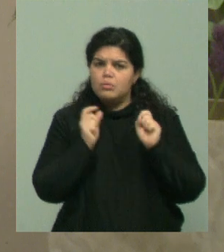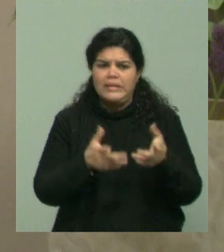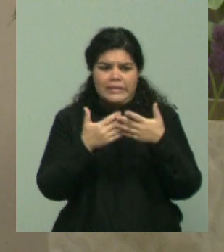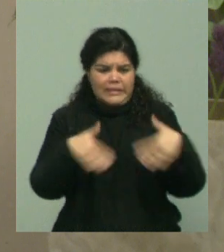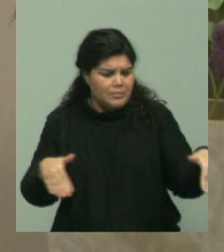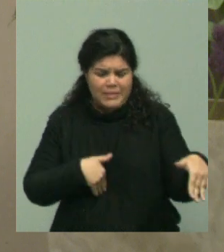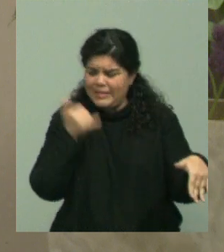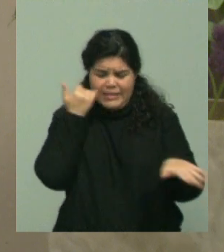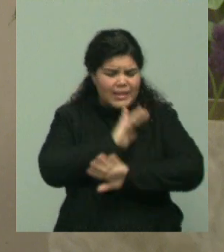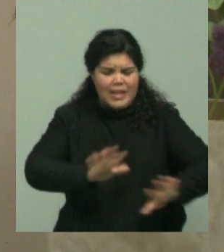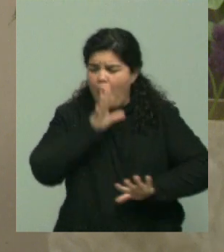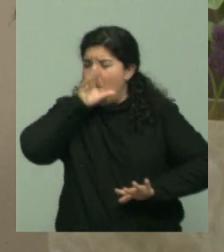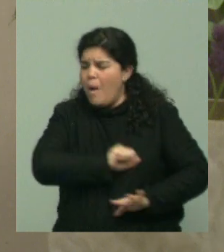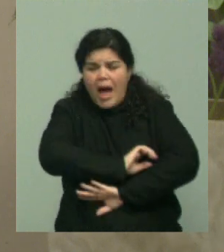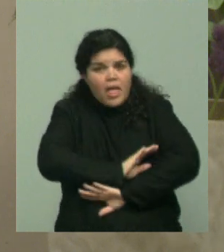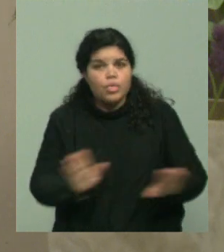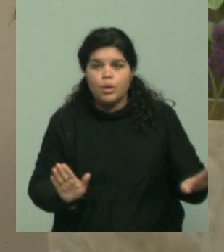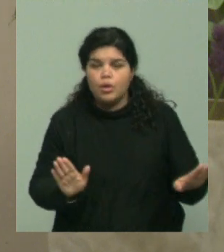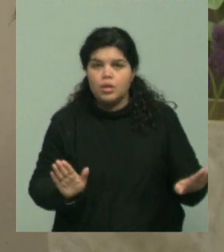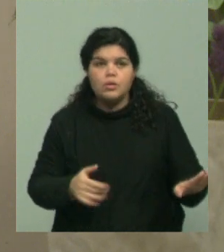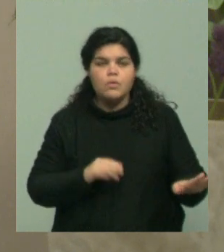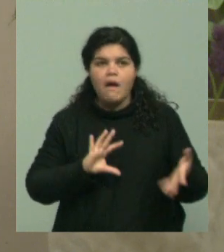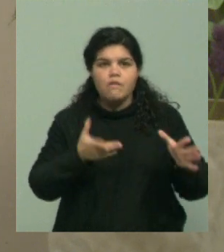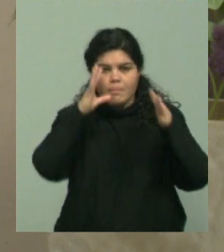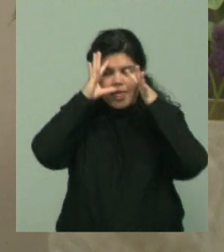y se sienten que liberan y se desconectan